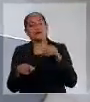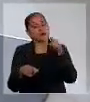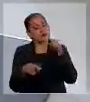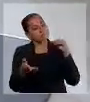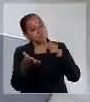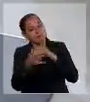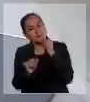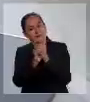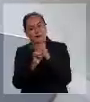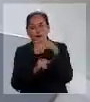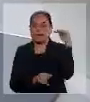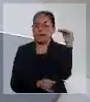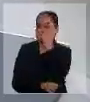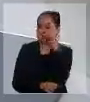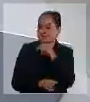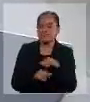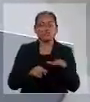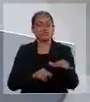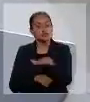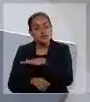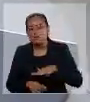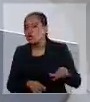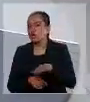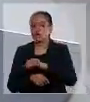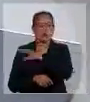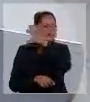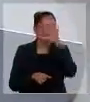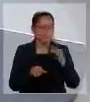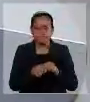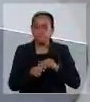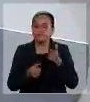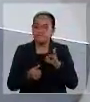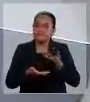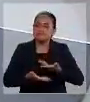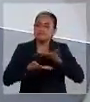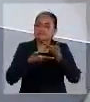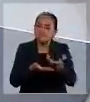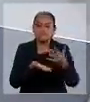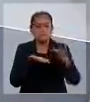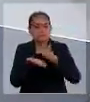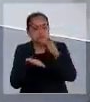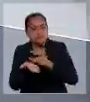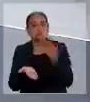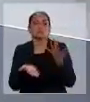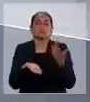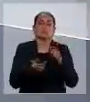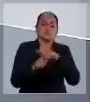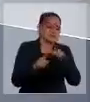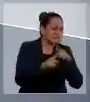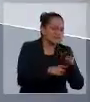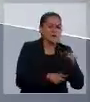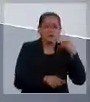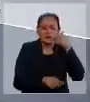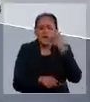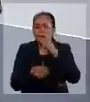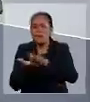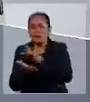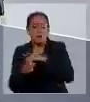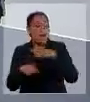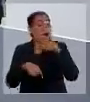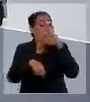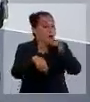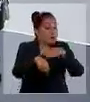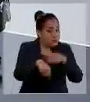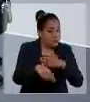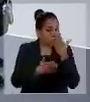Cobertura, internet gratuito y dispositivos para la gente. Informo también que a todos los estudiantes de preparatoria